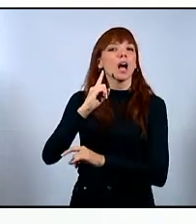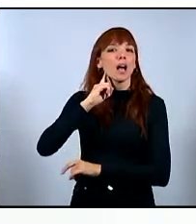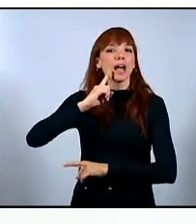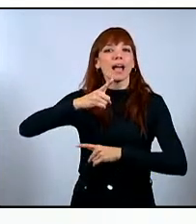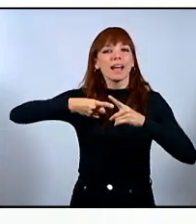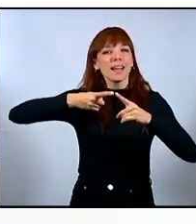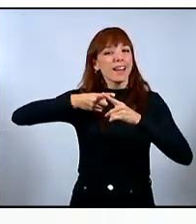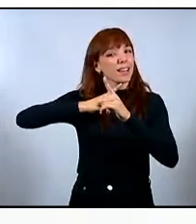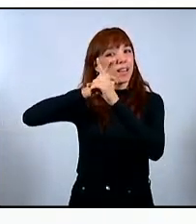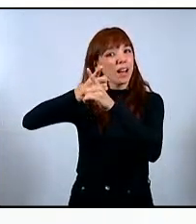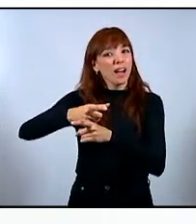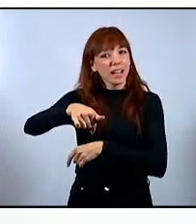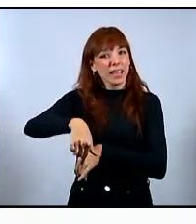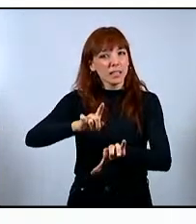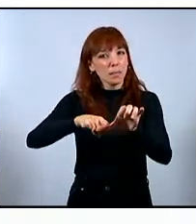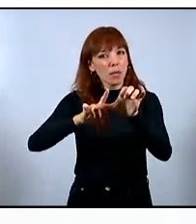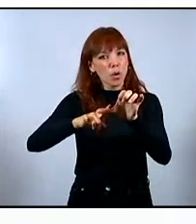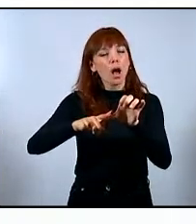región.